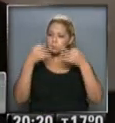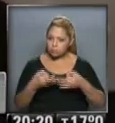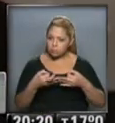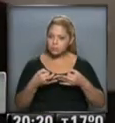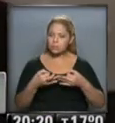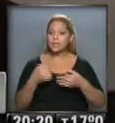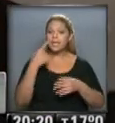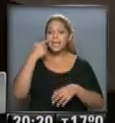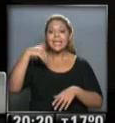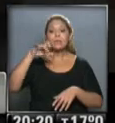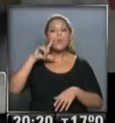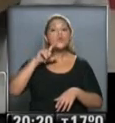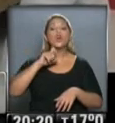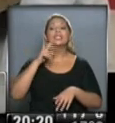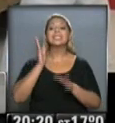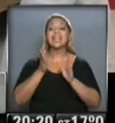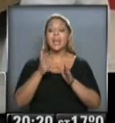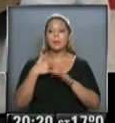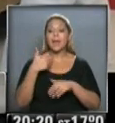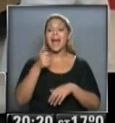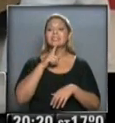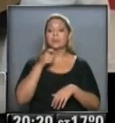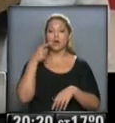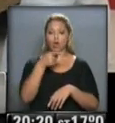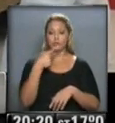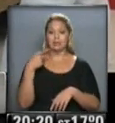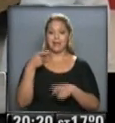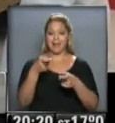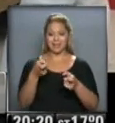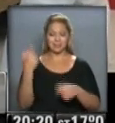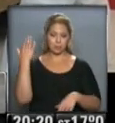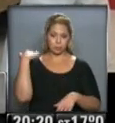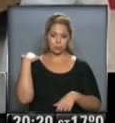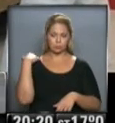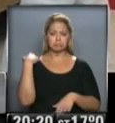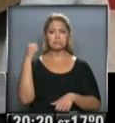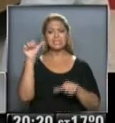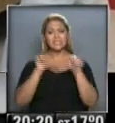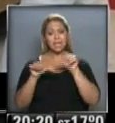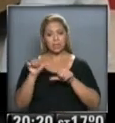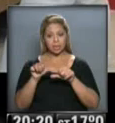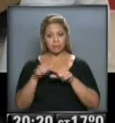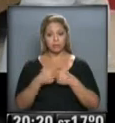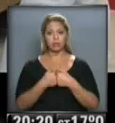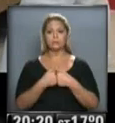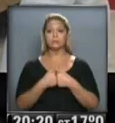apropiadamente inmunoterapia activa contra cáncer de pulmón. Científicos e investigadores clínicos presentaron.